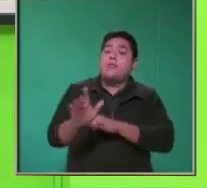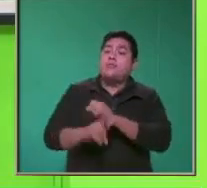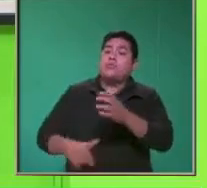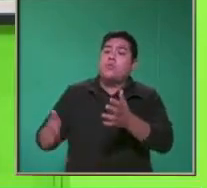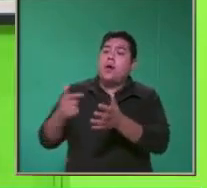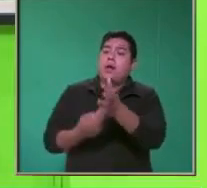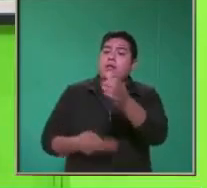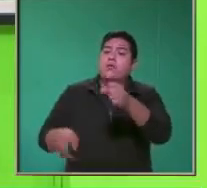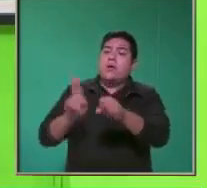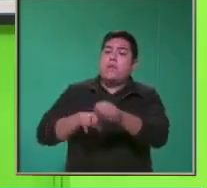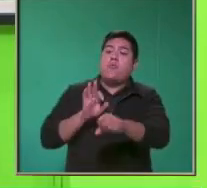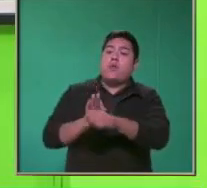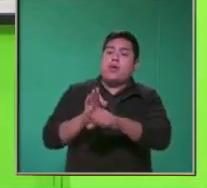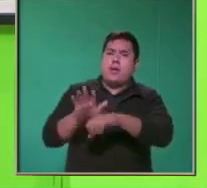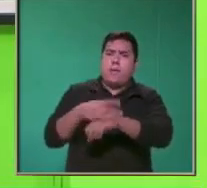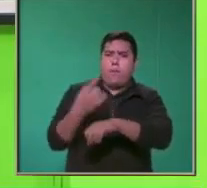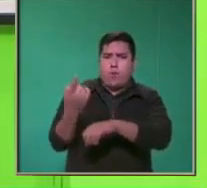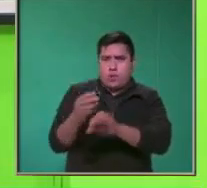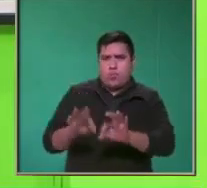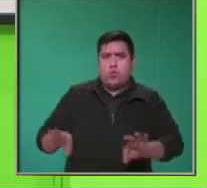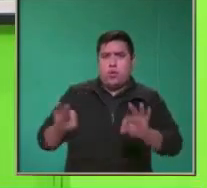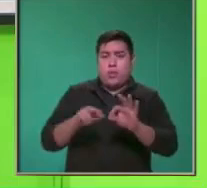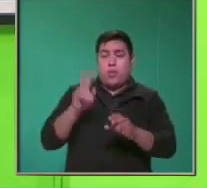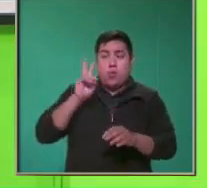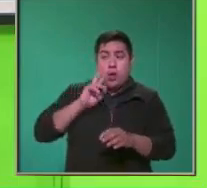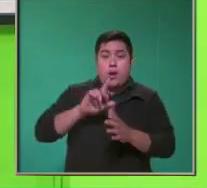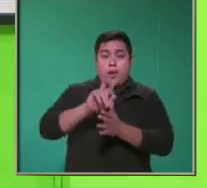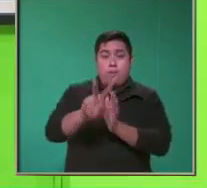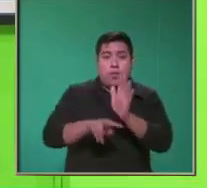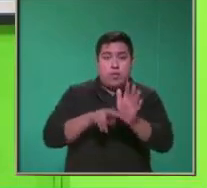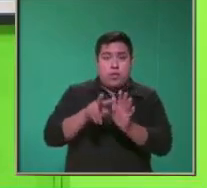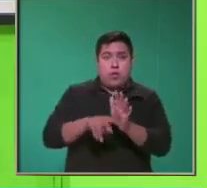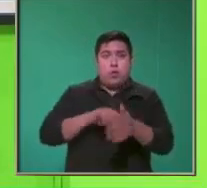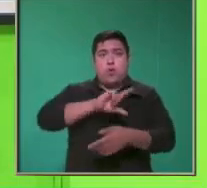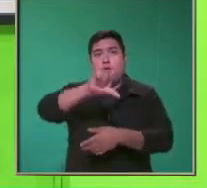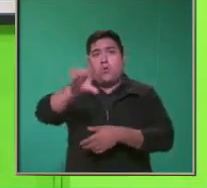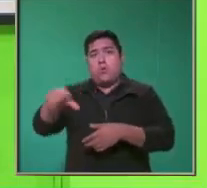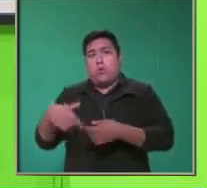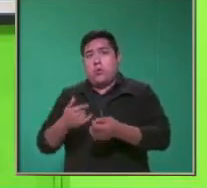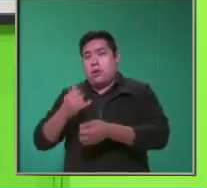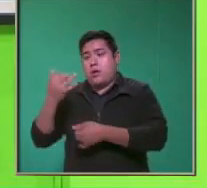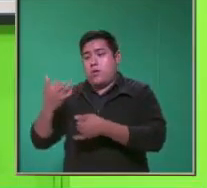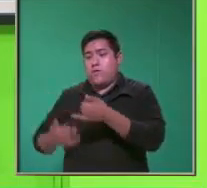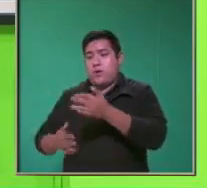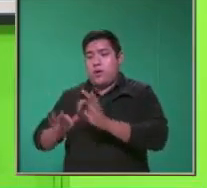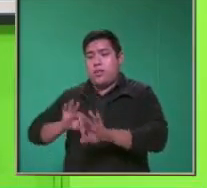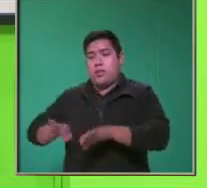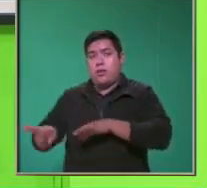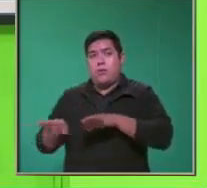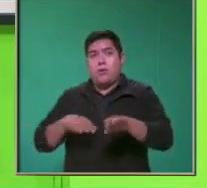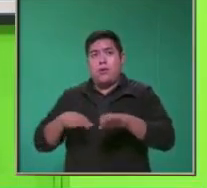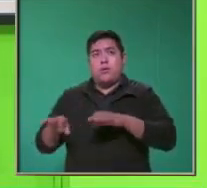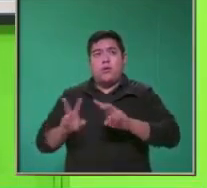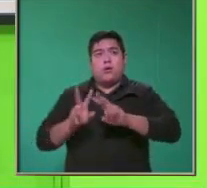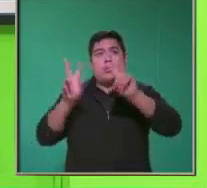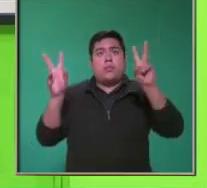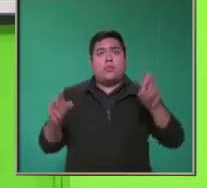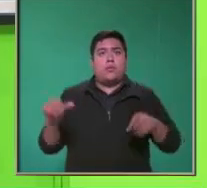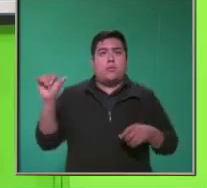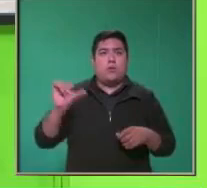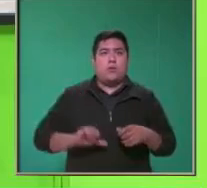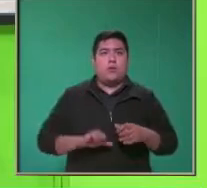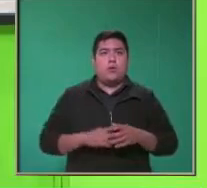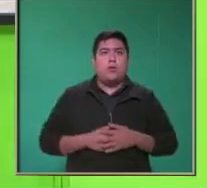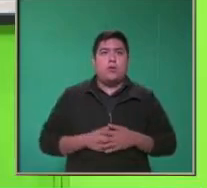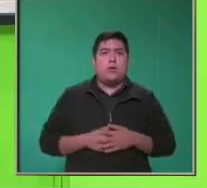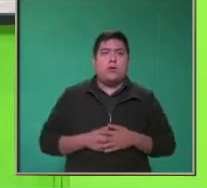naturales protegidas. ¿De acuerdo? Ya después del video trabajaremos con la parte final que tiene que ver con la temática del día. Adelante,